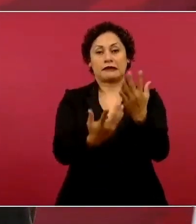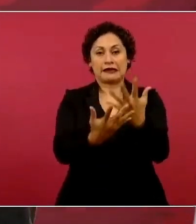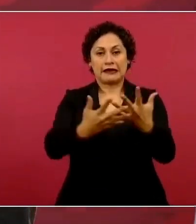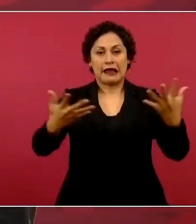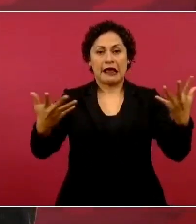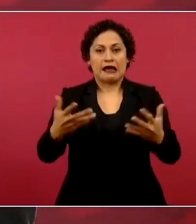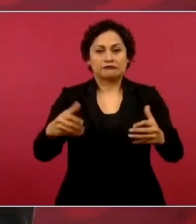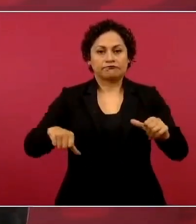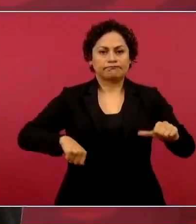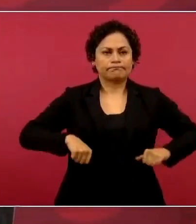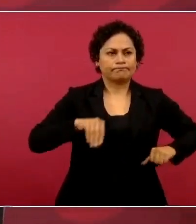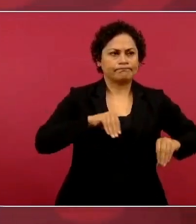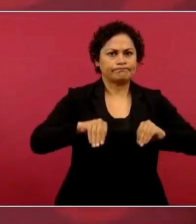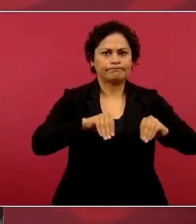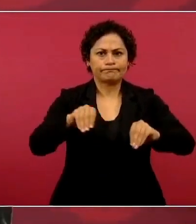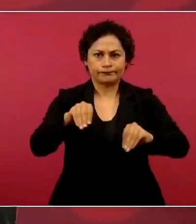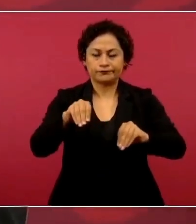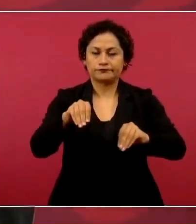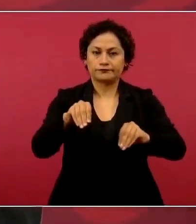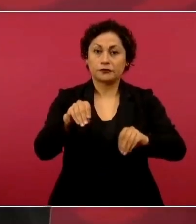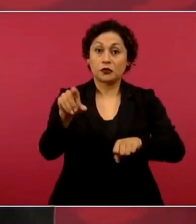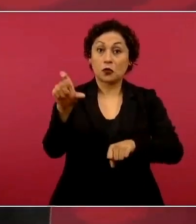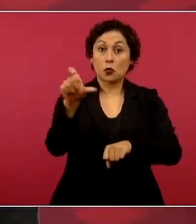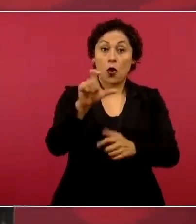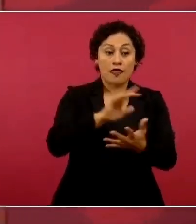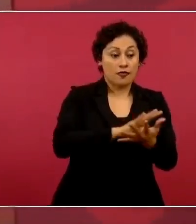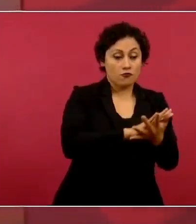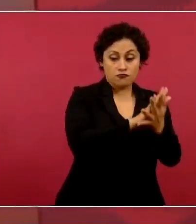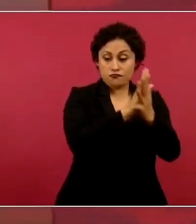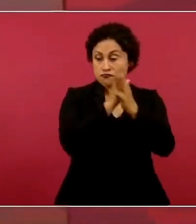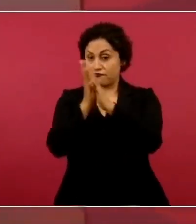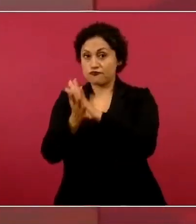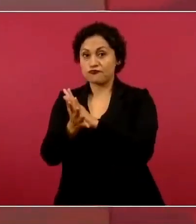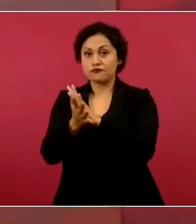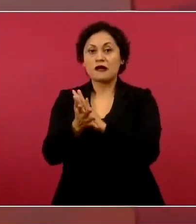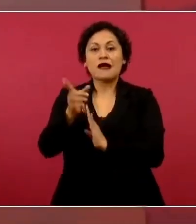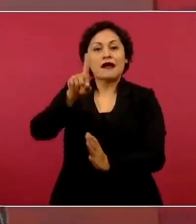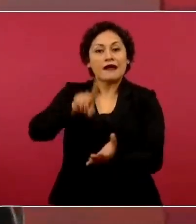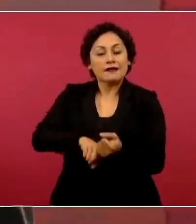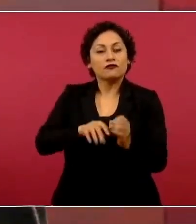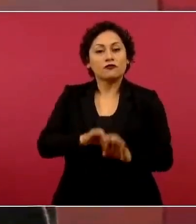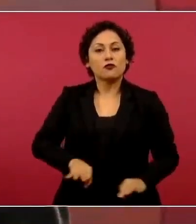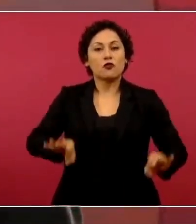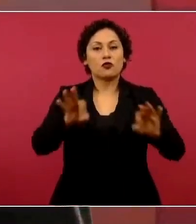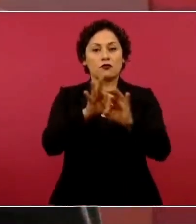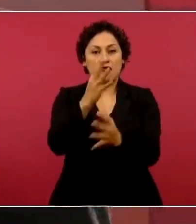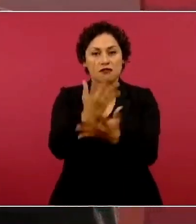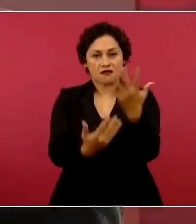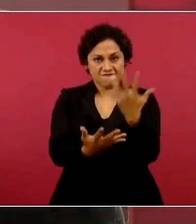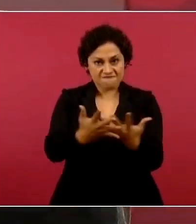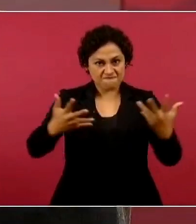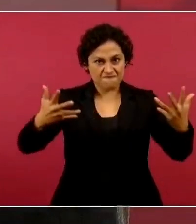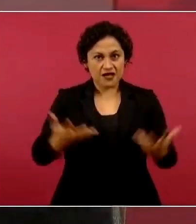Y que en momentos de transformación lo más importante son los hechos. Pero